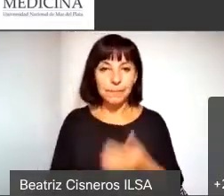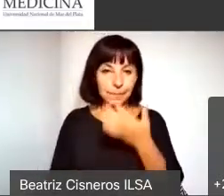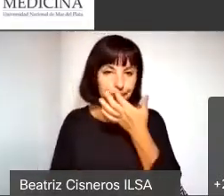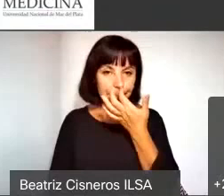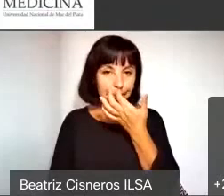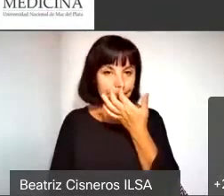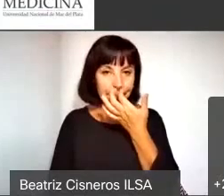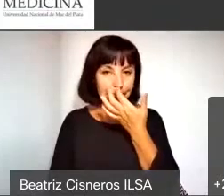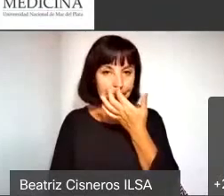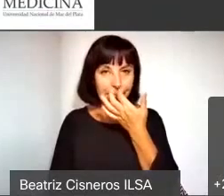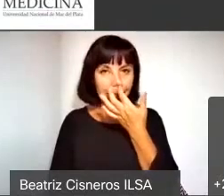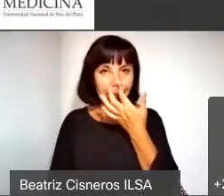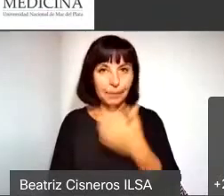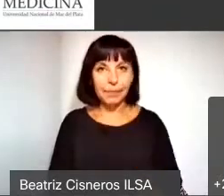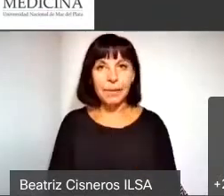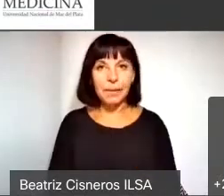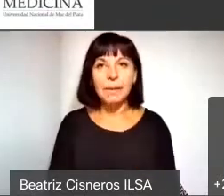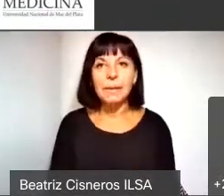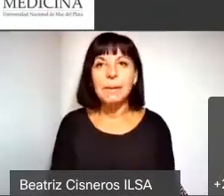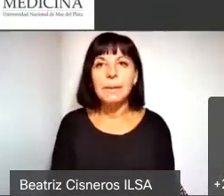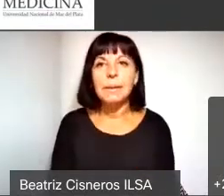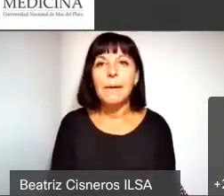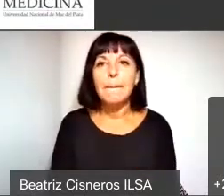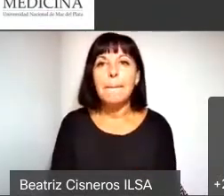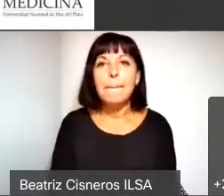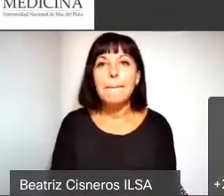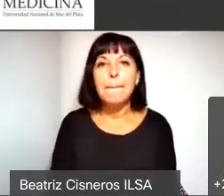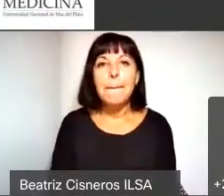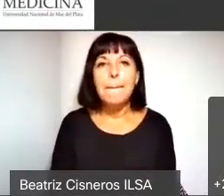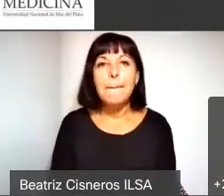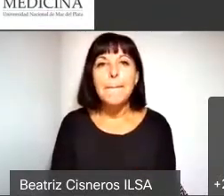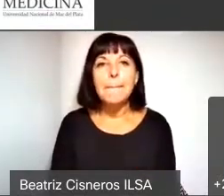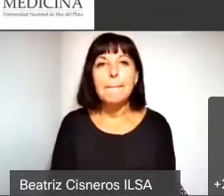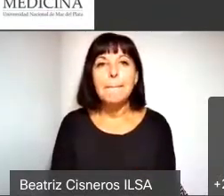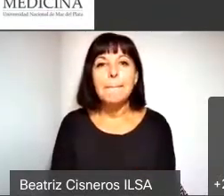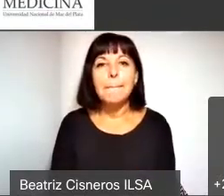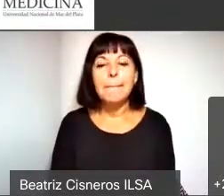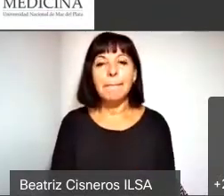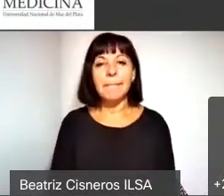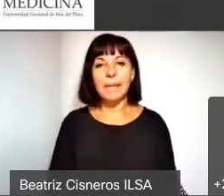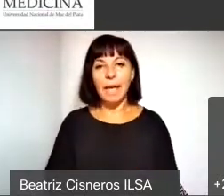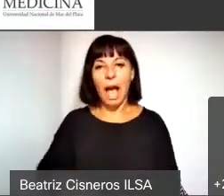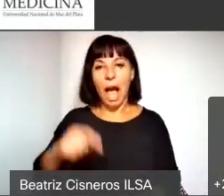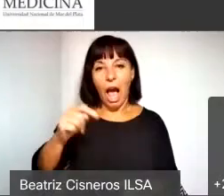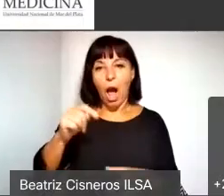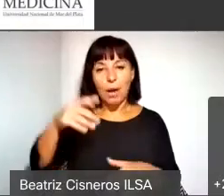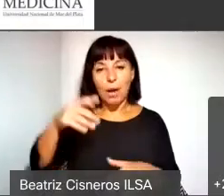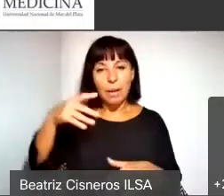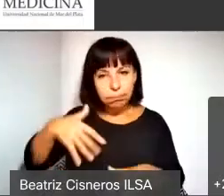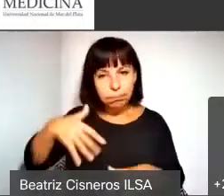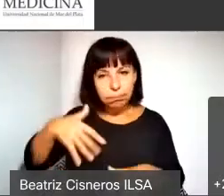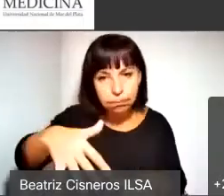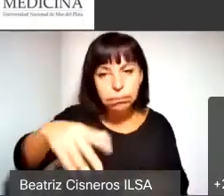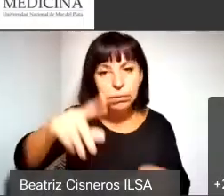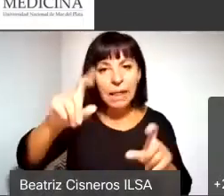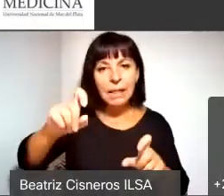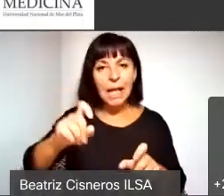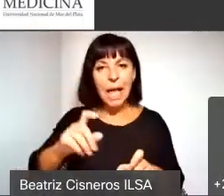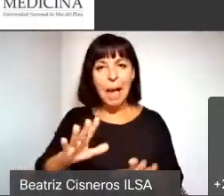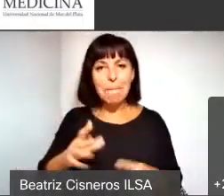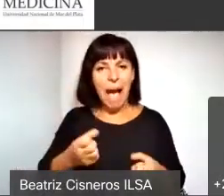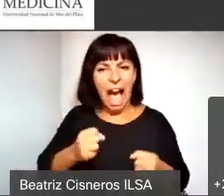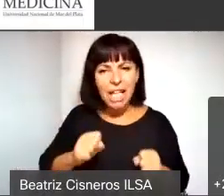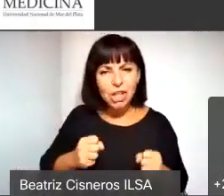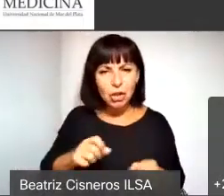Perfecto, Listo, muchas gracias, Cris, por la aclaración. Vamos. Sí, todas estas cosas las vamos a ver ahora, chicos. ¿Qué? Son unos adelantados, qué ansiosos.